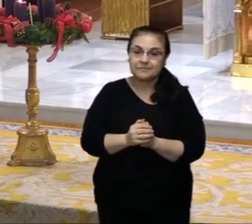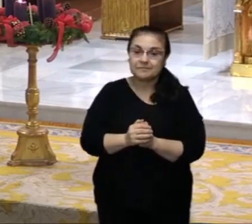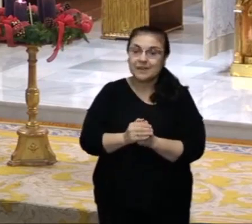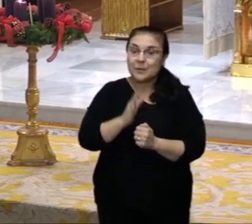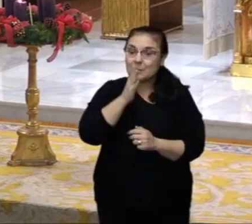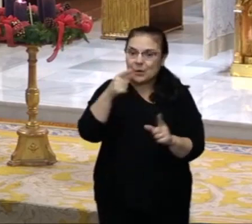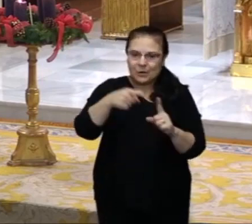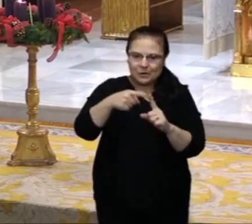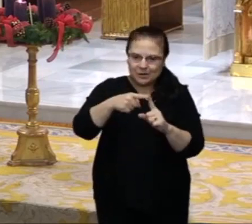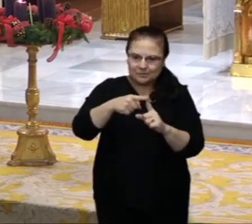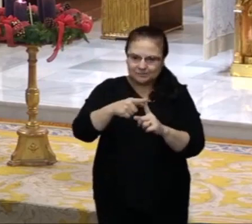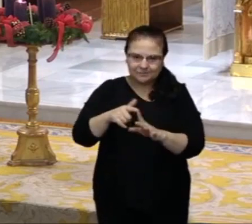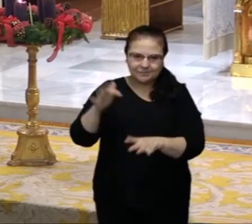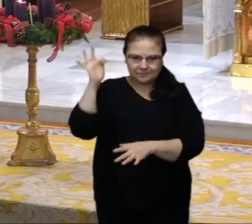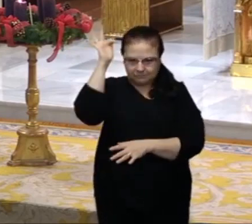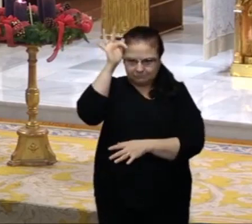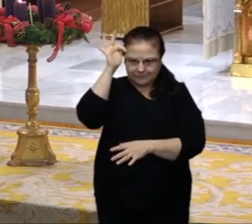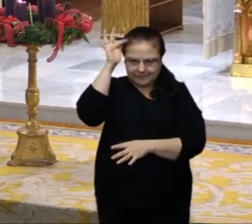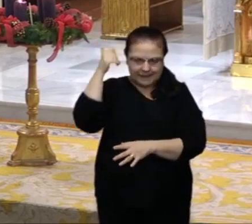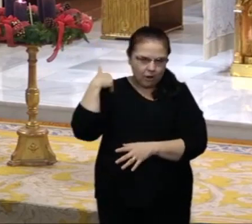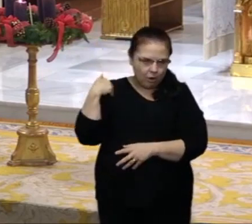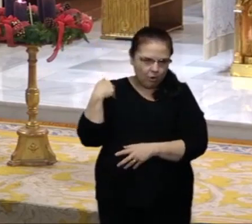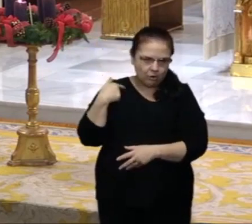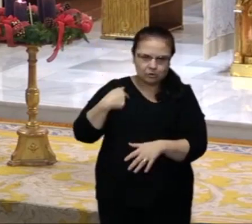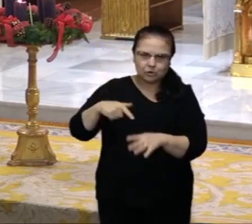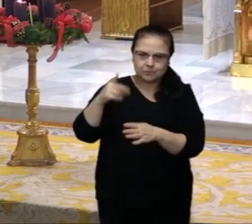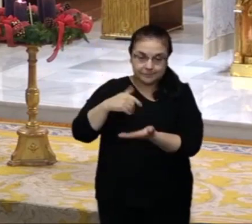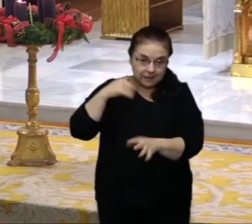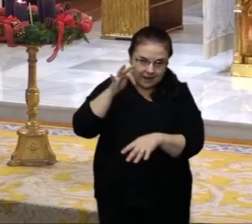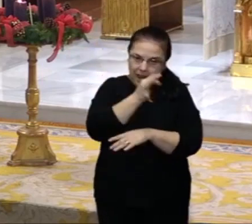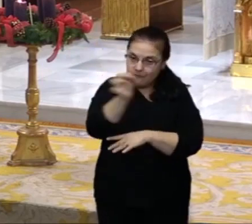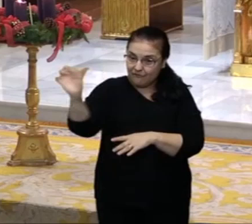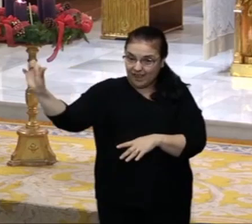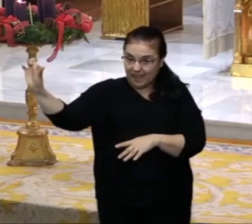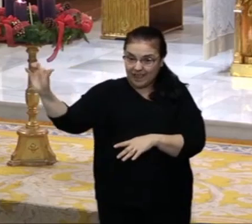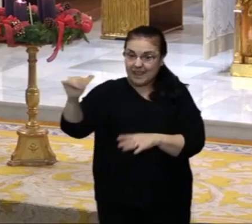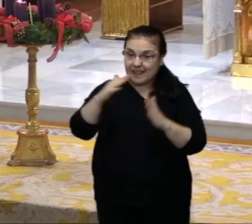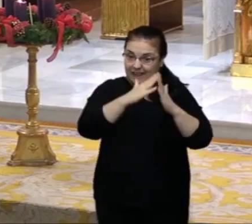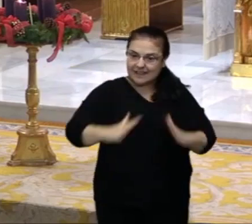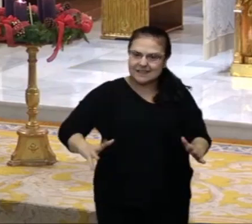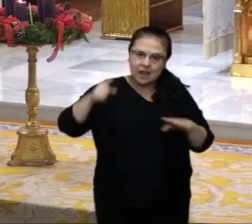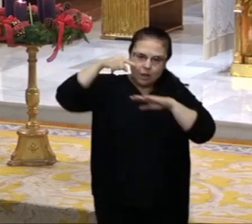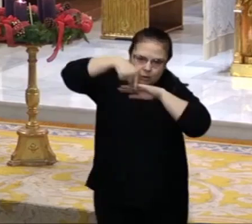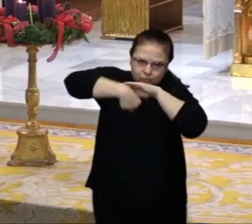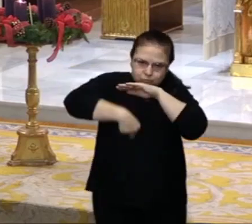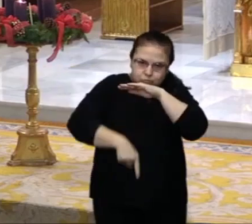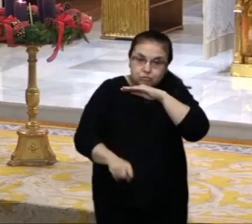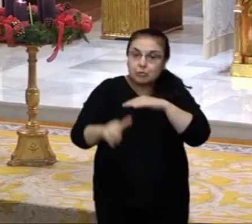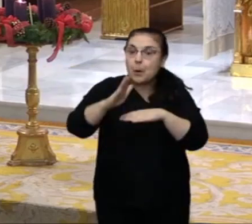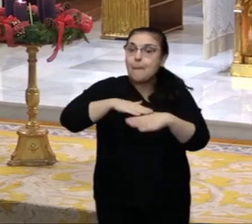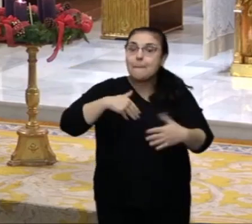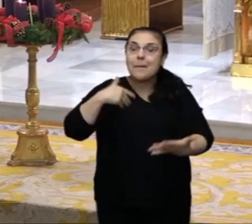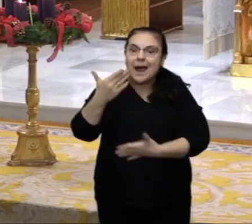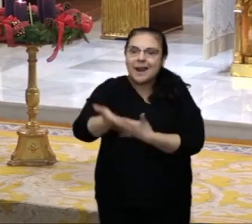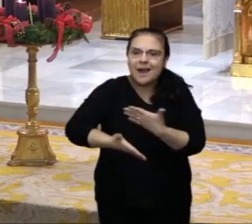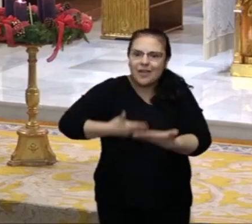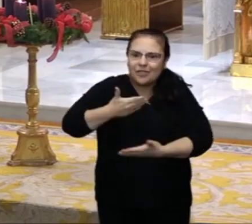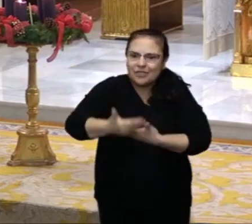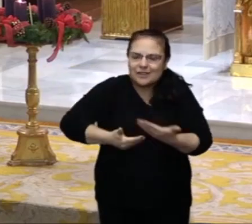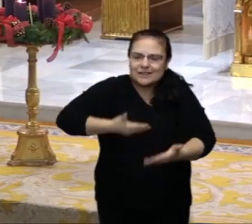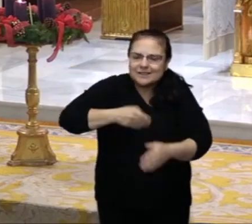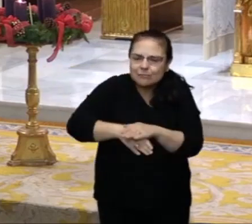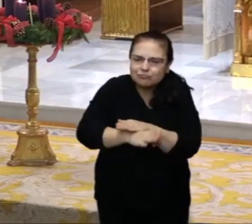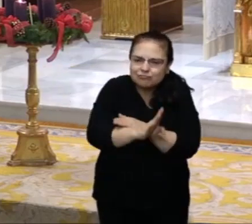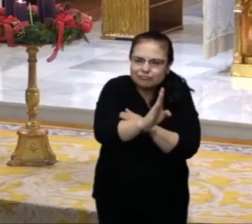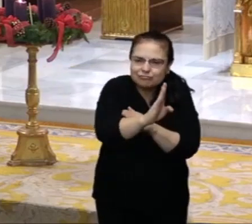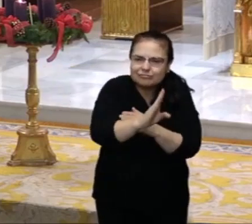Por los teólogos que profundizan en la fe de la Iglesia, para que la hagan accesible y el Evangelio pueda ser